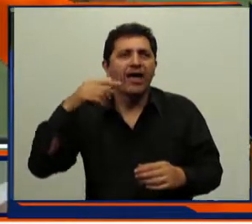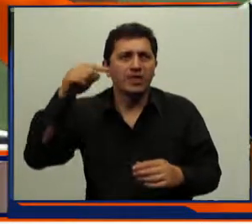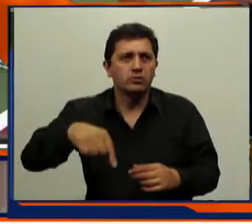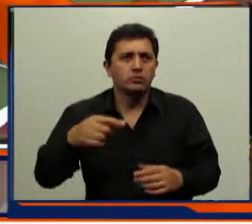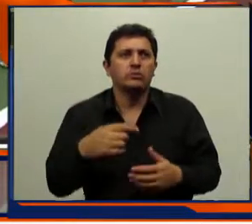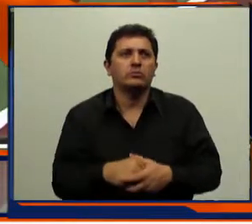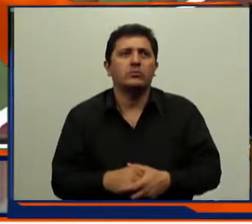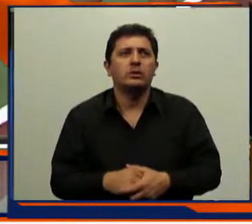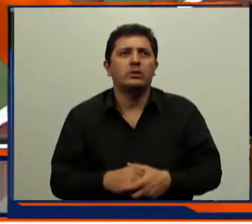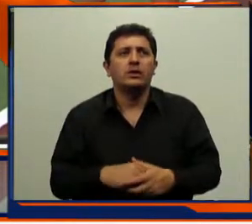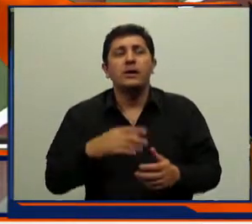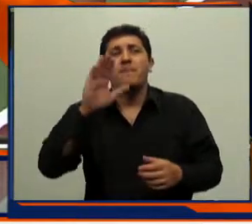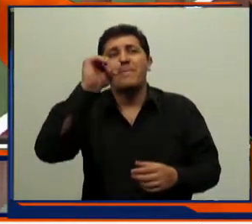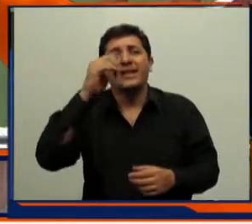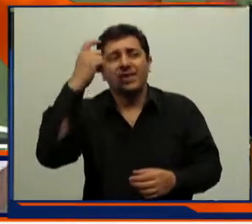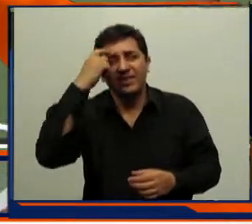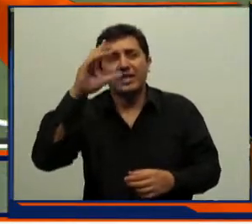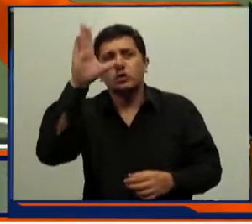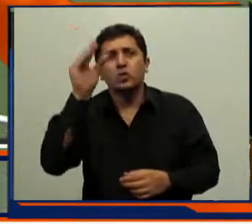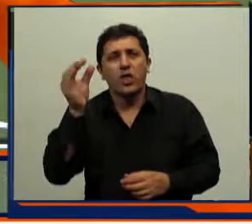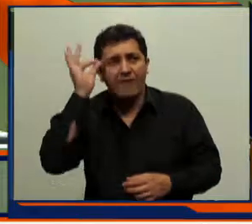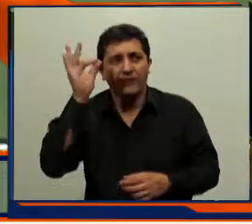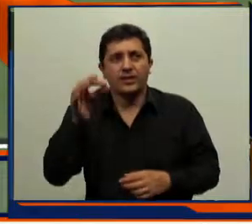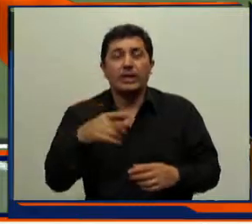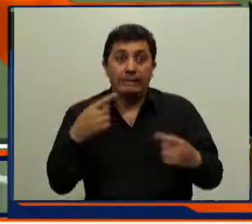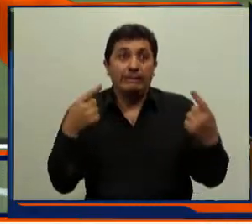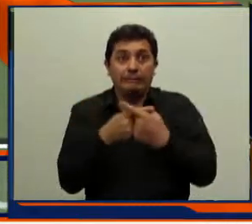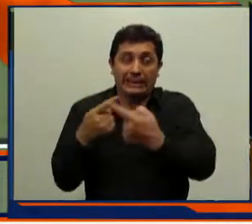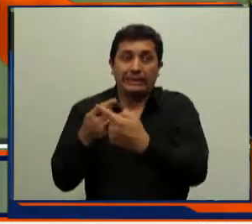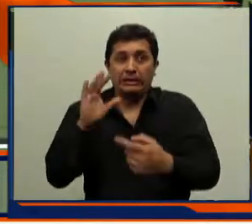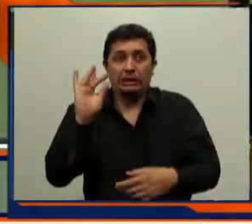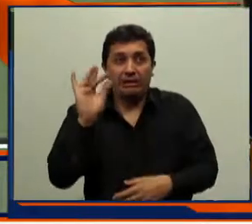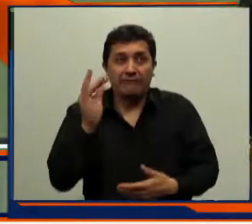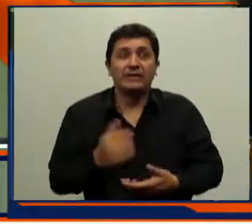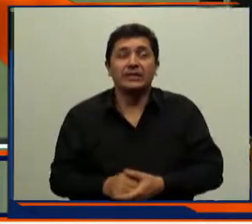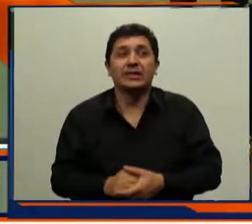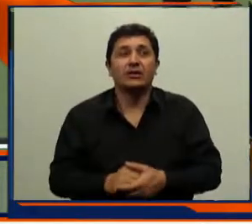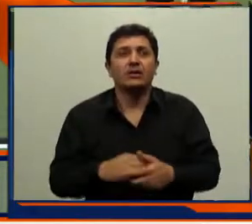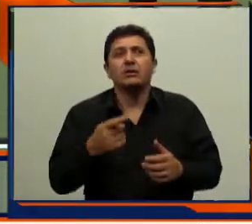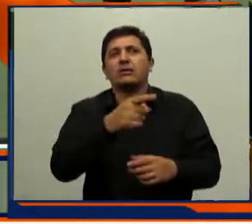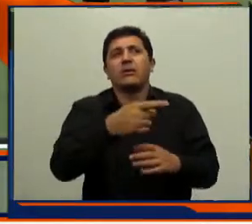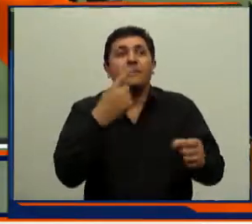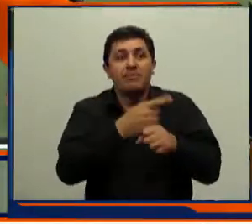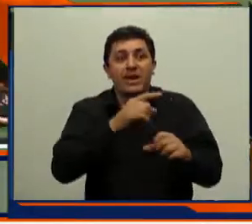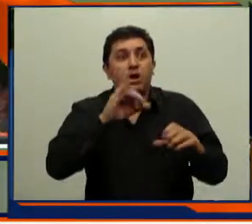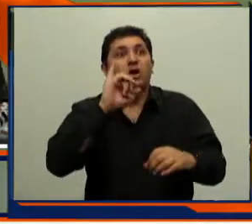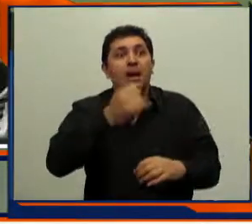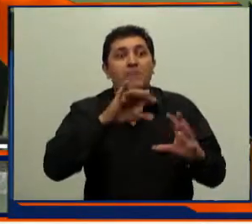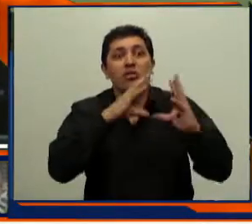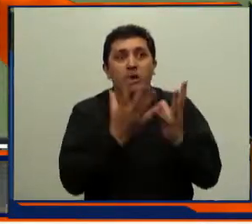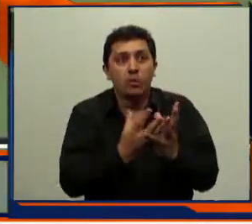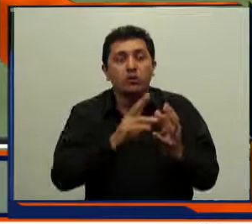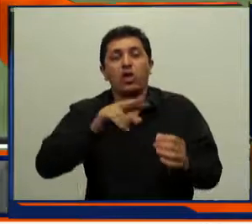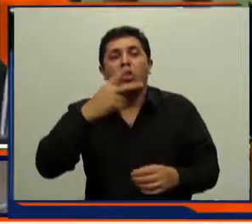10 contra Sudáfrica, así que una partida difícil para los chicos que arrancan con un campeón del mundo. Al día, los dos días van a